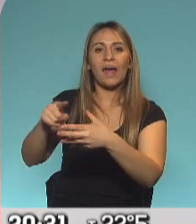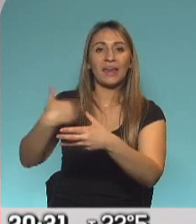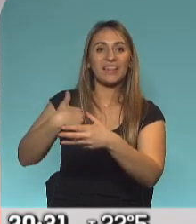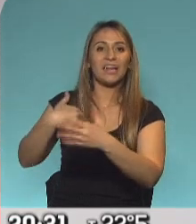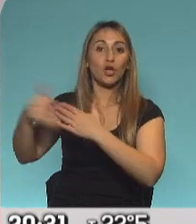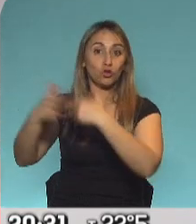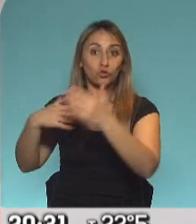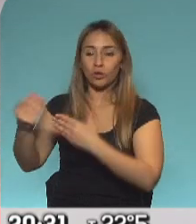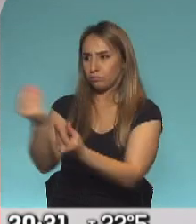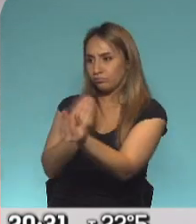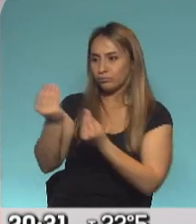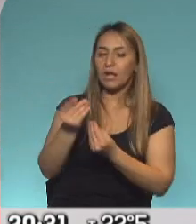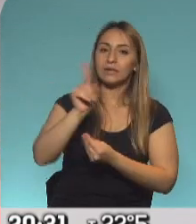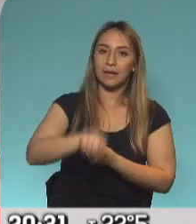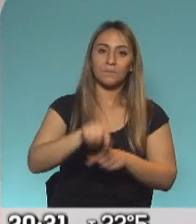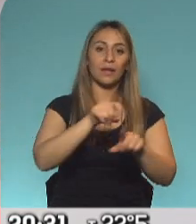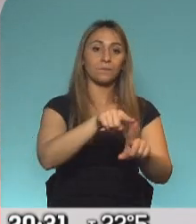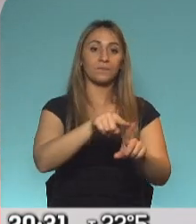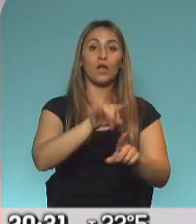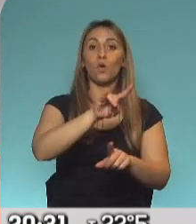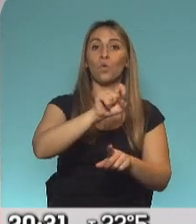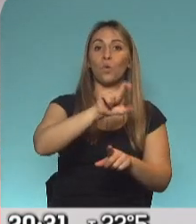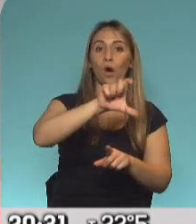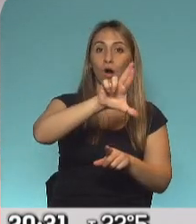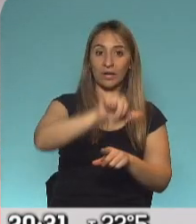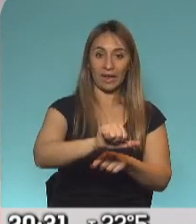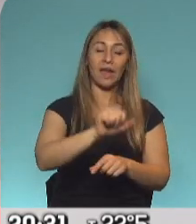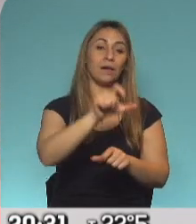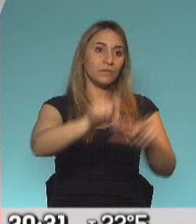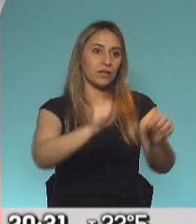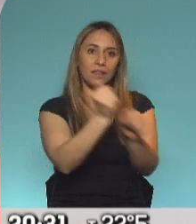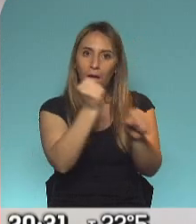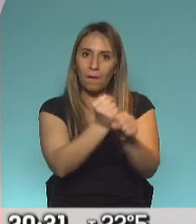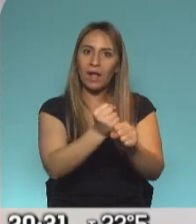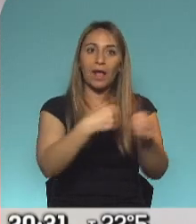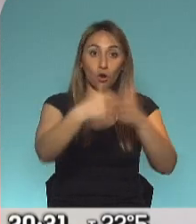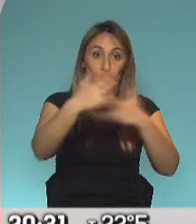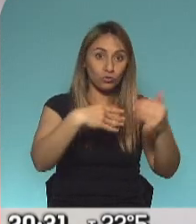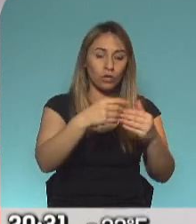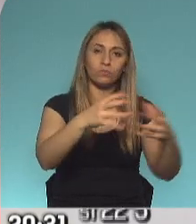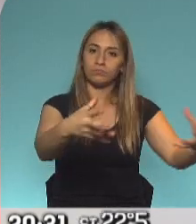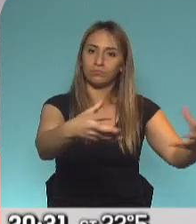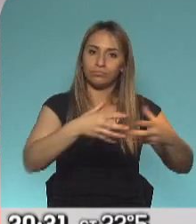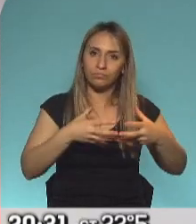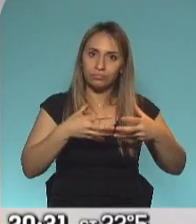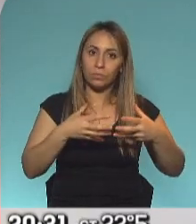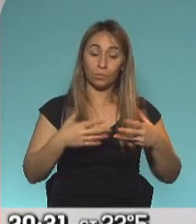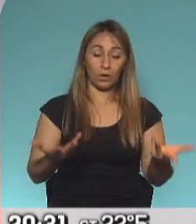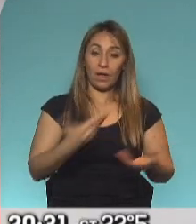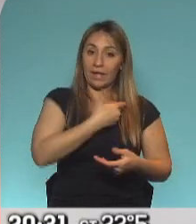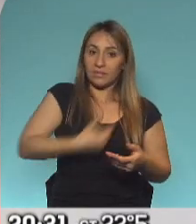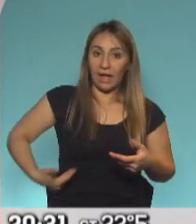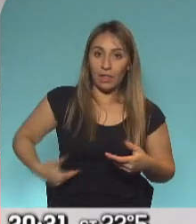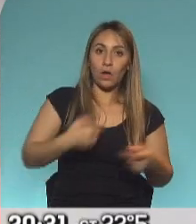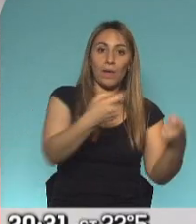la Unión de Trabajadores también de la UOCRA, con los trabajadores de la construcción, es decir, el Estado, los